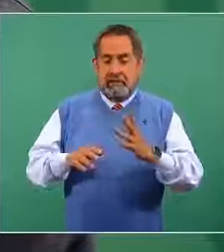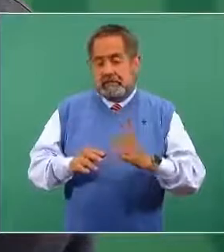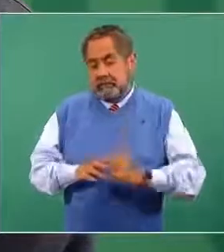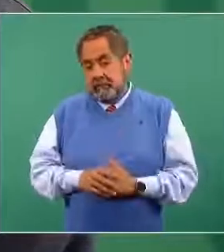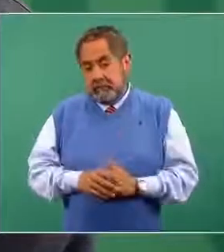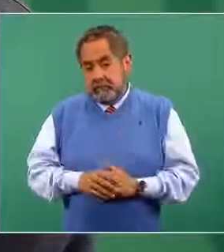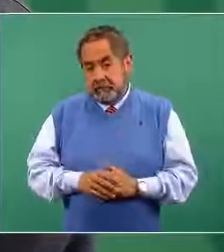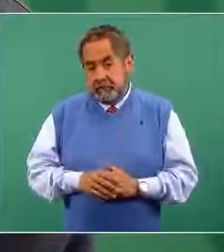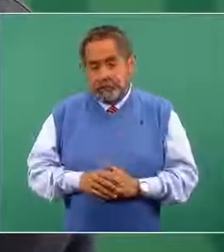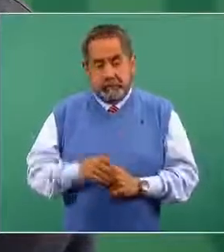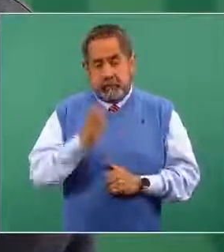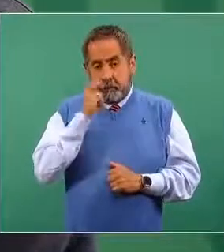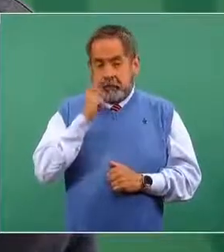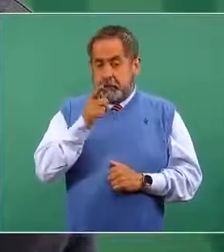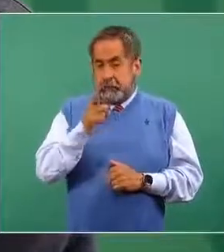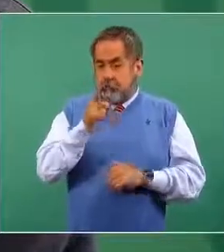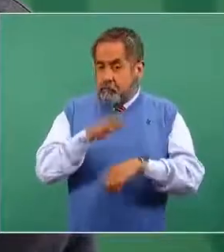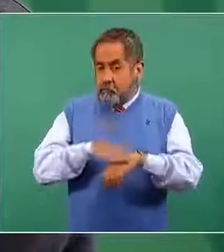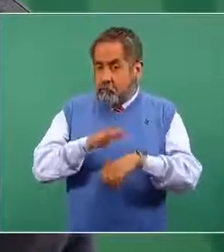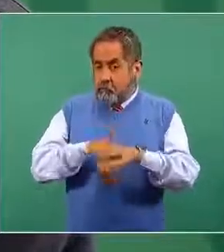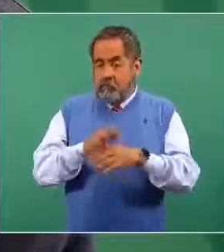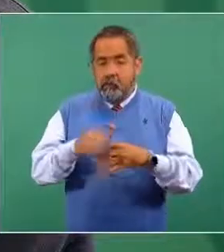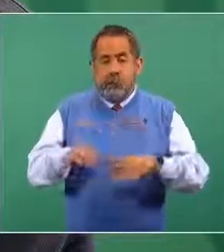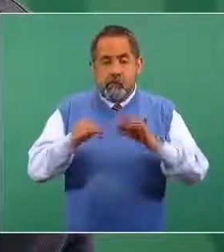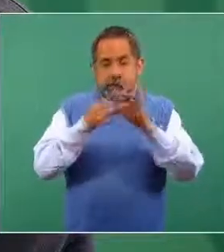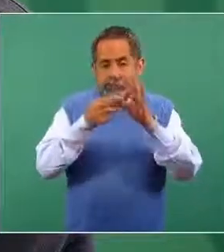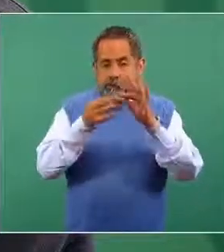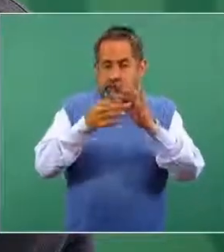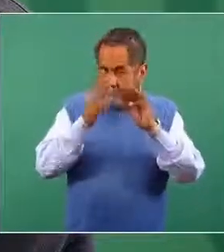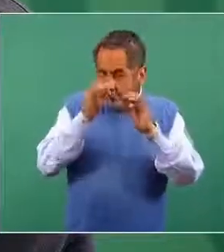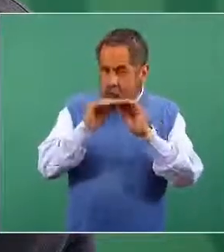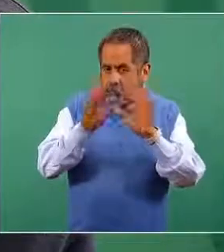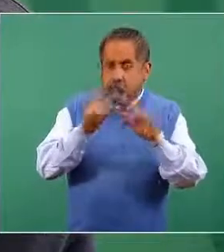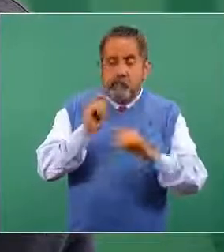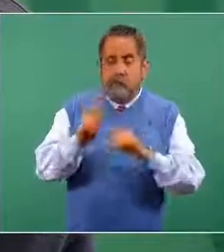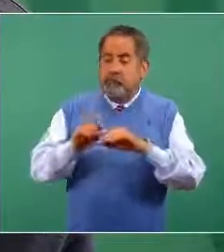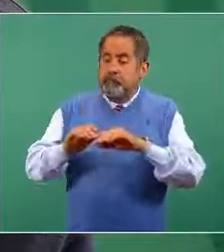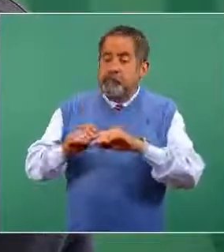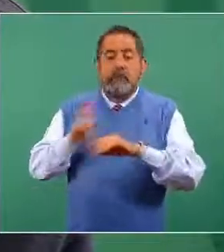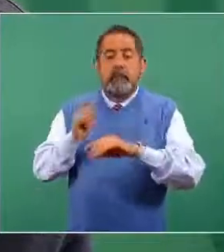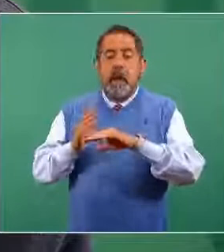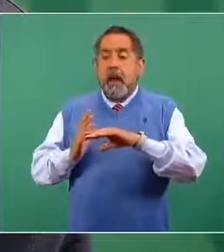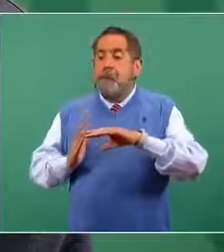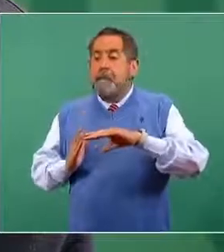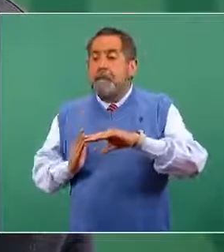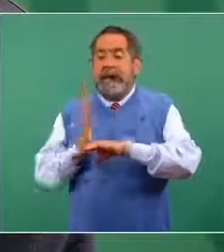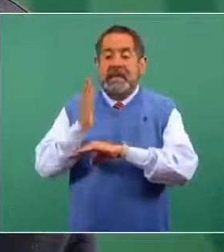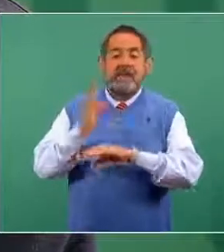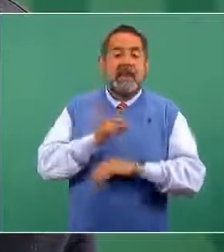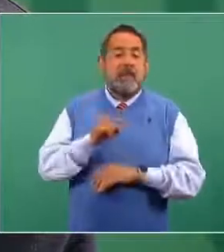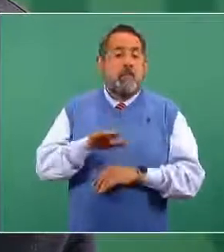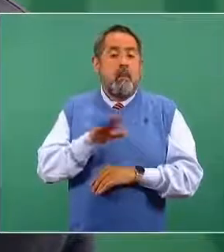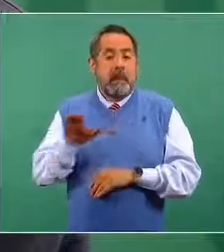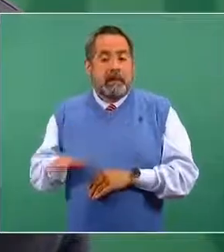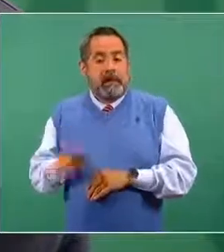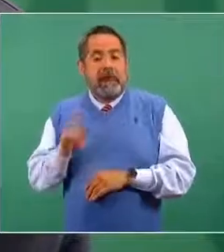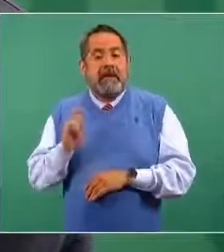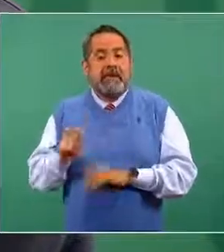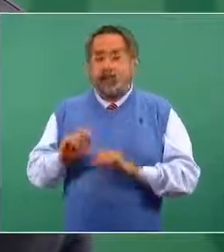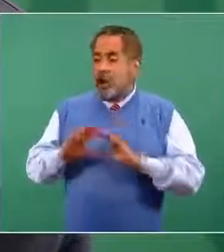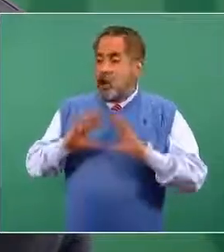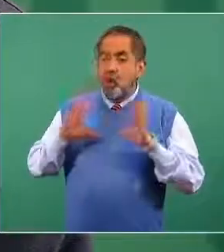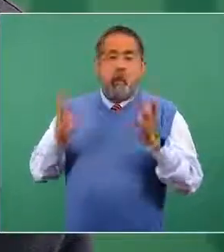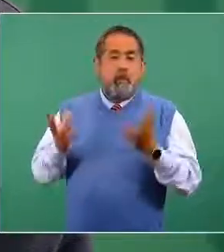Entonces, este es un primer punto que es importante tenerlo presente. Cuando hablamos de exceso de mortalidad, hablamos del total de